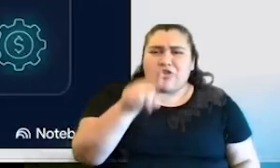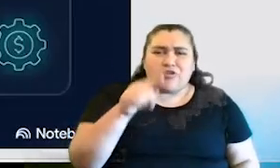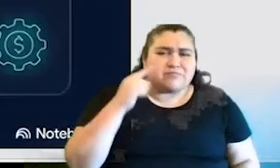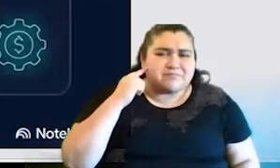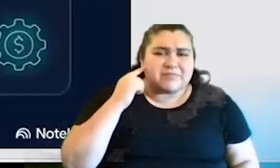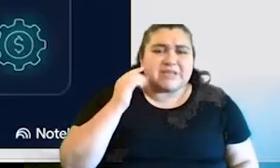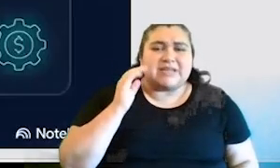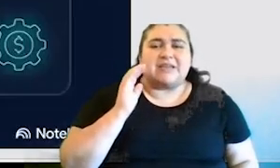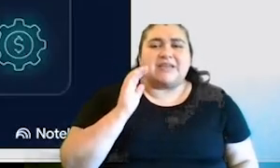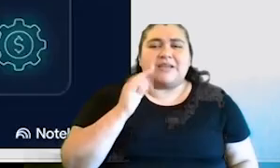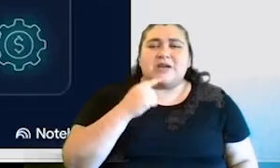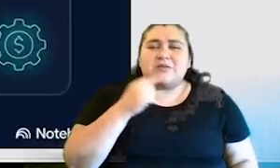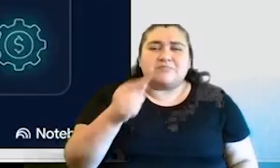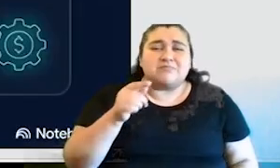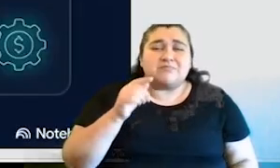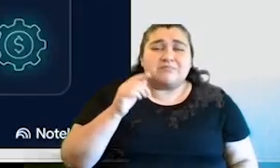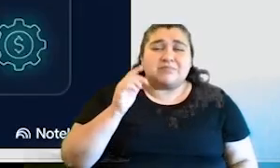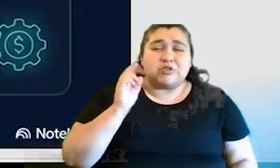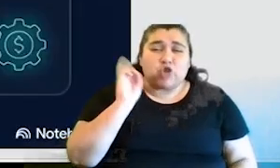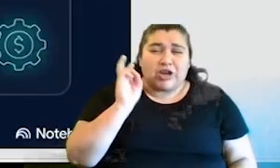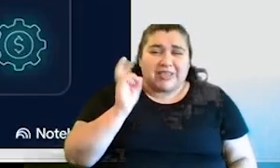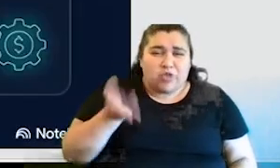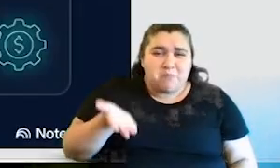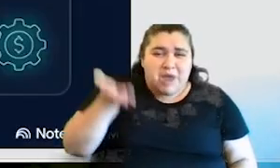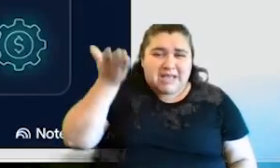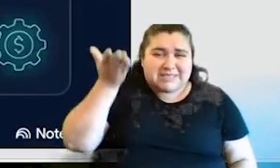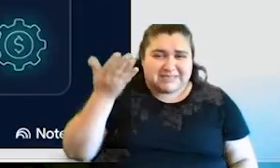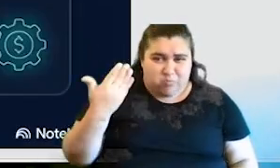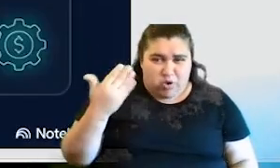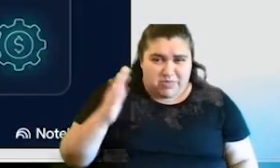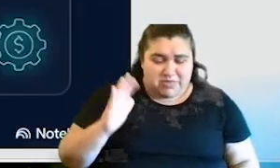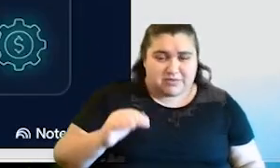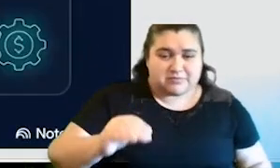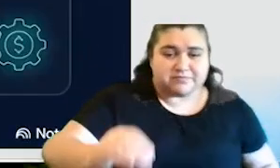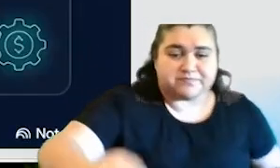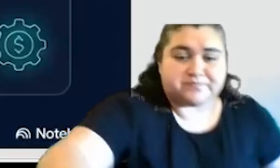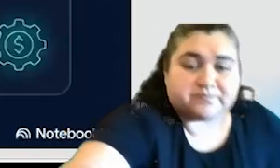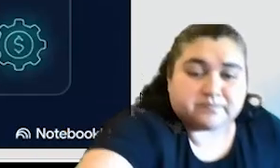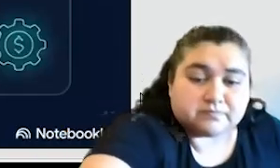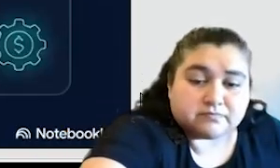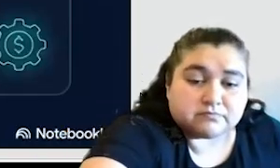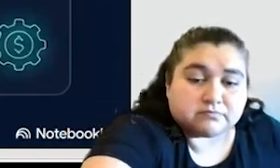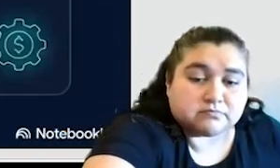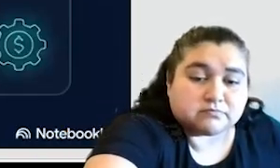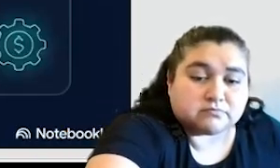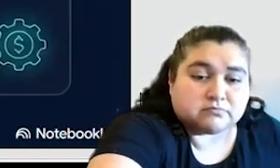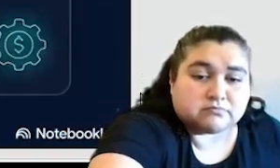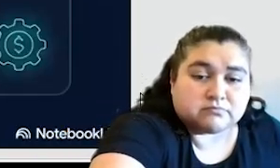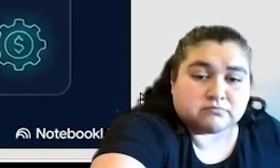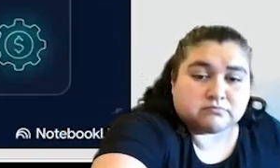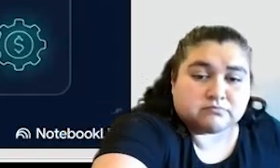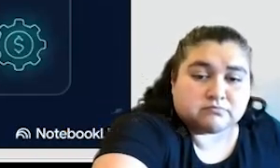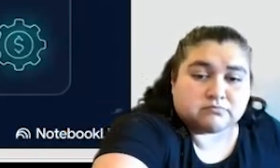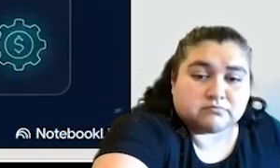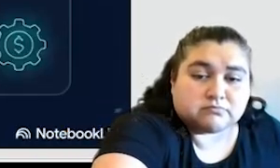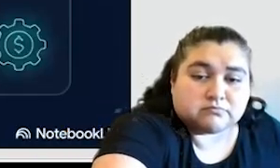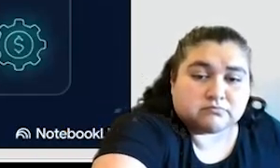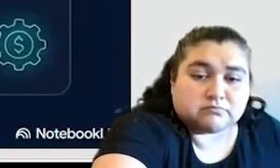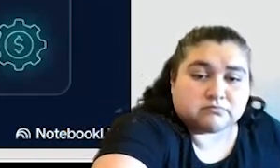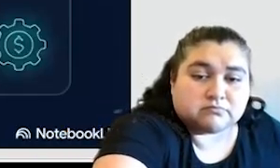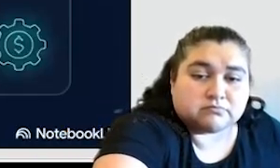Lía. ¿Puedes subir un poquito el volumen? Pues se escucha muy bajito. Ay, sí, perdón. A ver, lo vamos a subir un poquito más. Ahora,